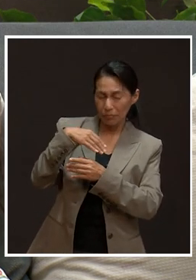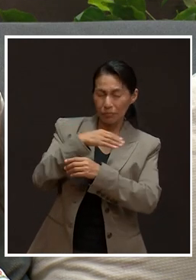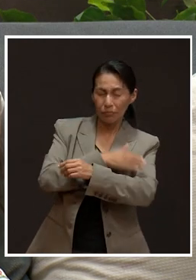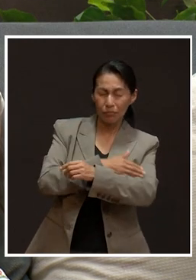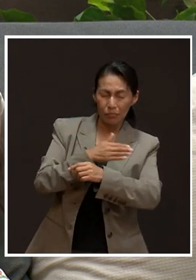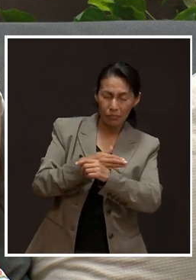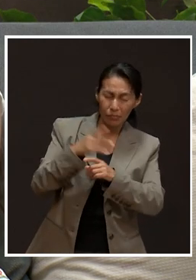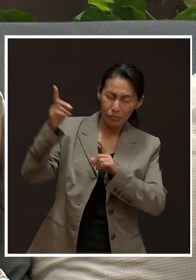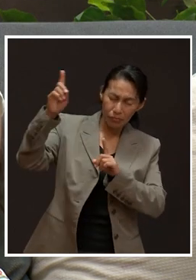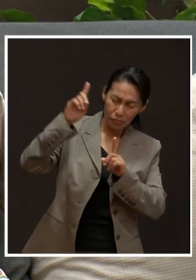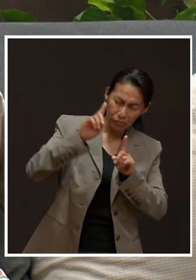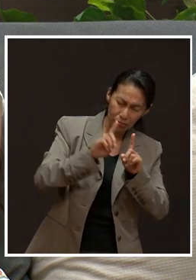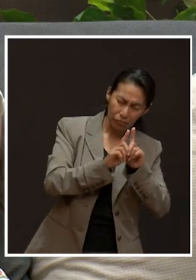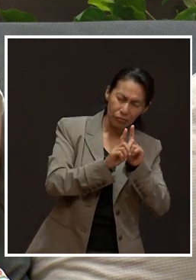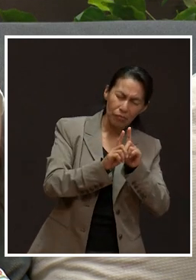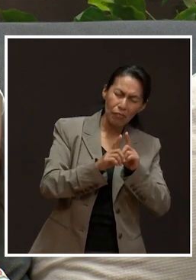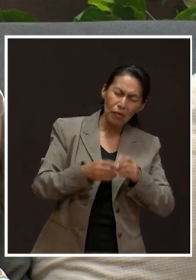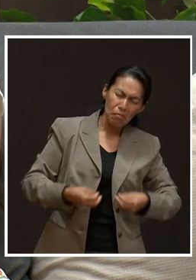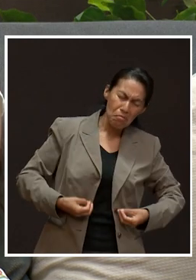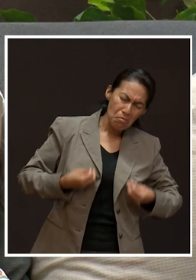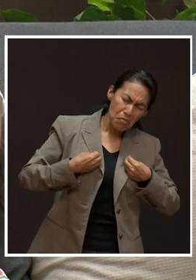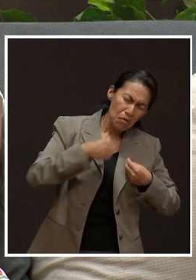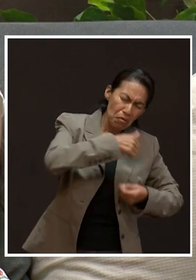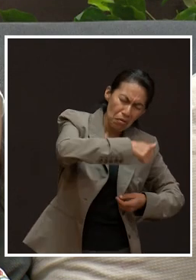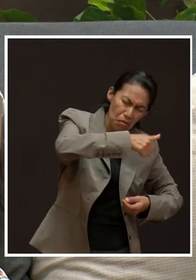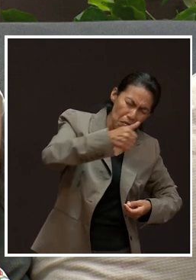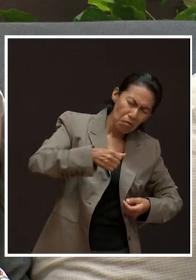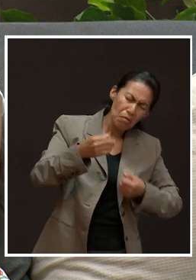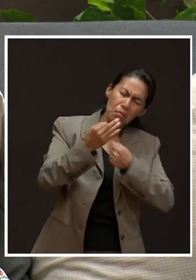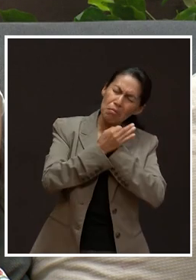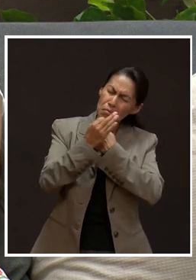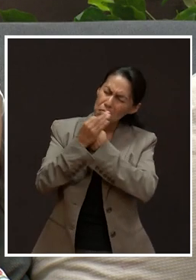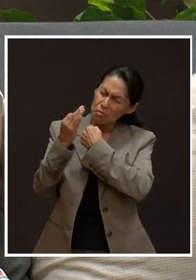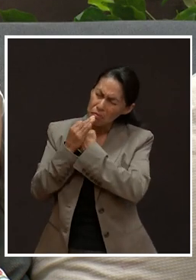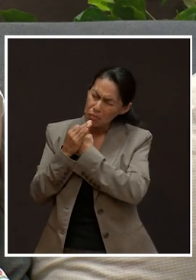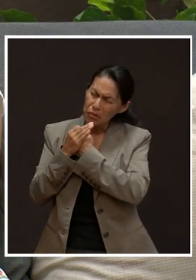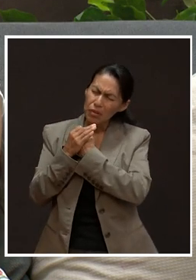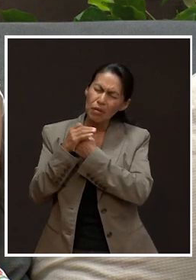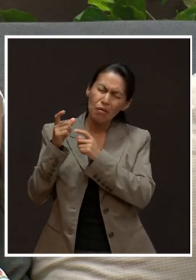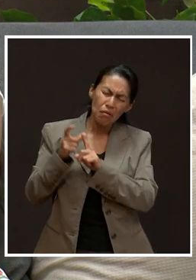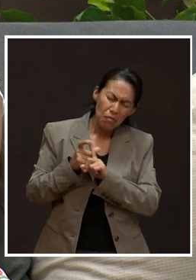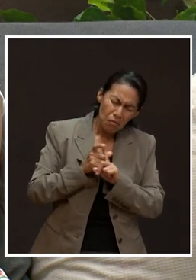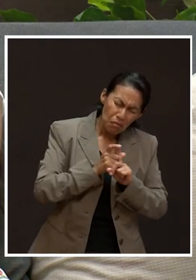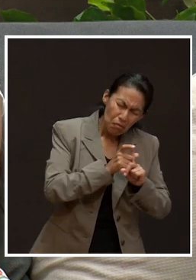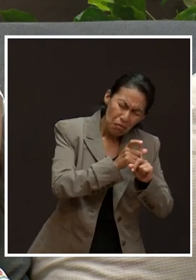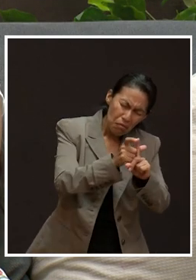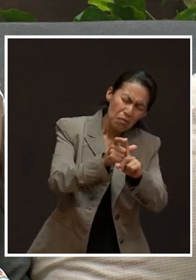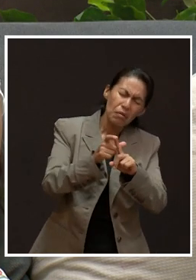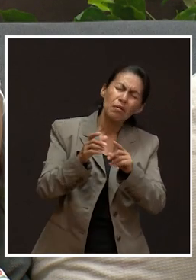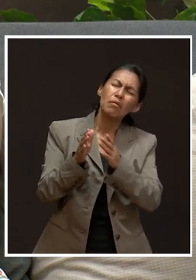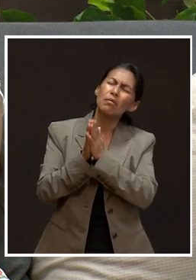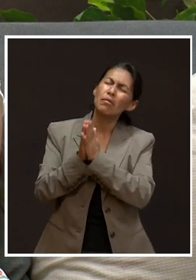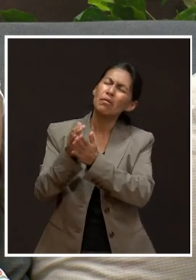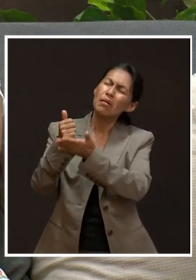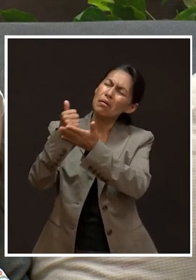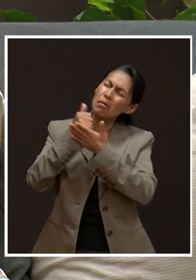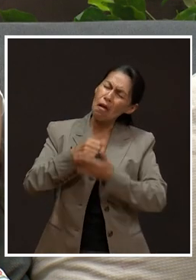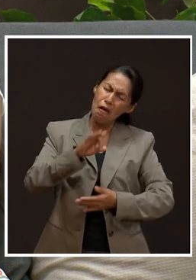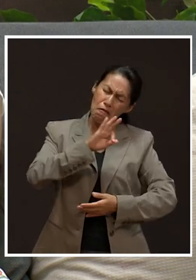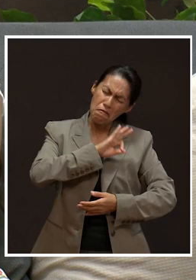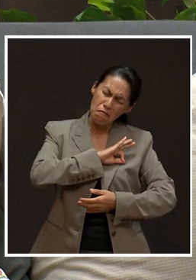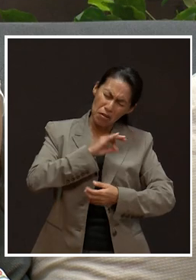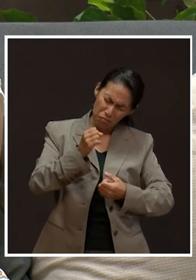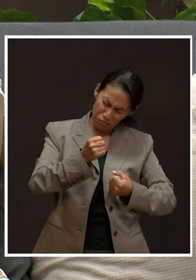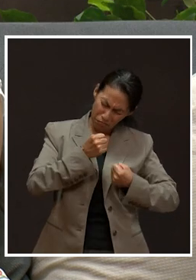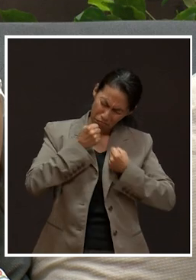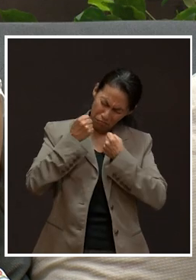Padre Santo. Así que, Señor, te pedimos que te quedes con nosotros. Guarda, Señor, nuestra vida. Guarda nuestros